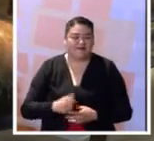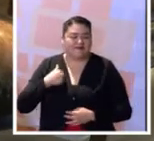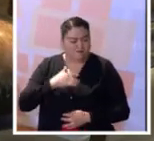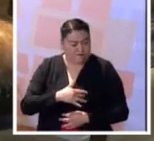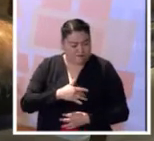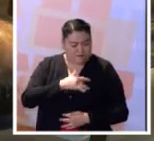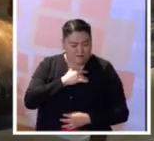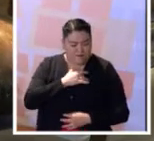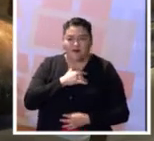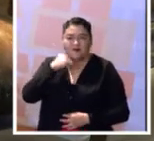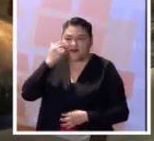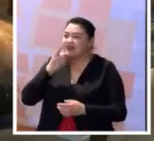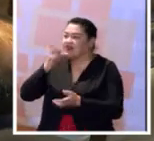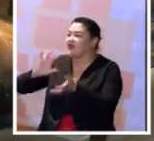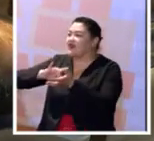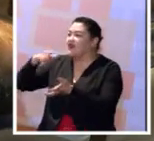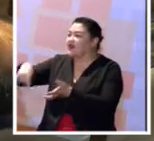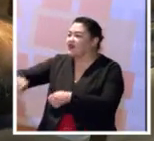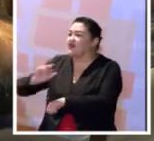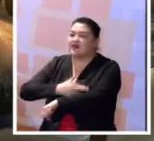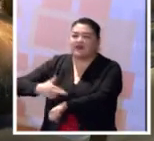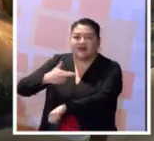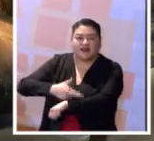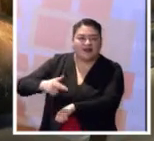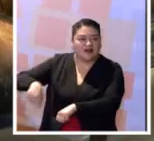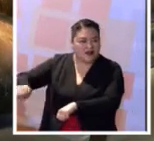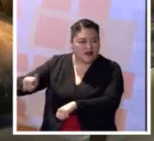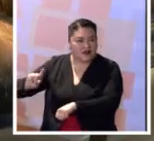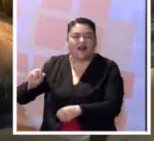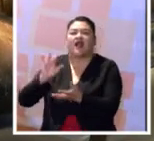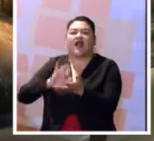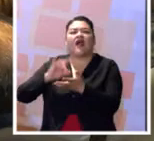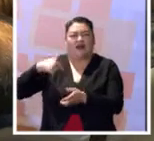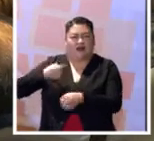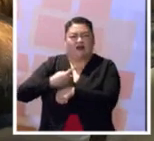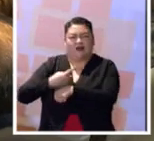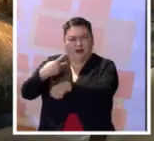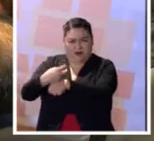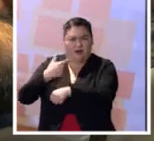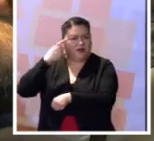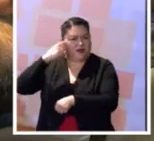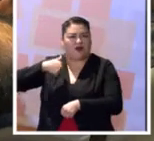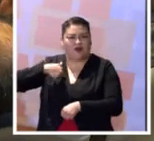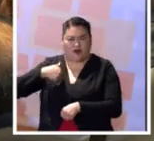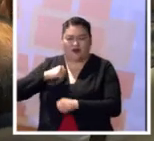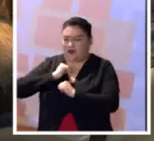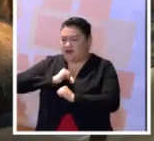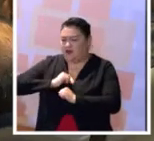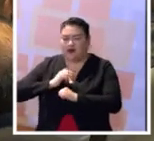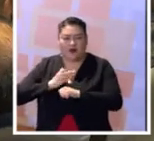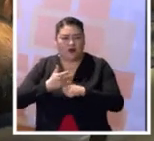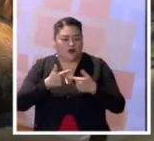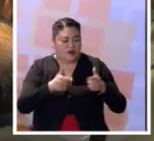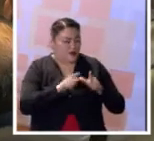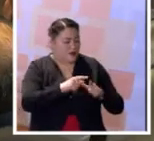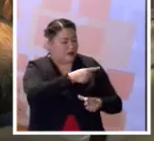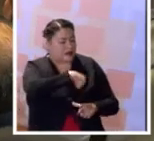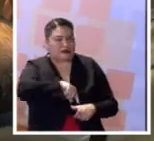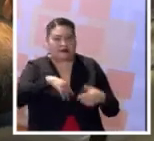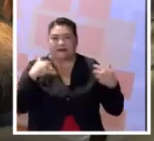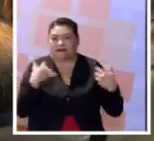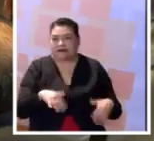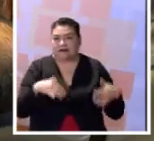Agradezco a los organizadores la invitación para poder estar en este momento con este